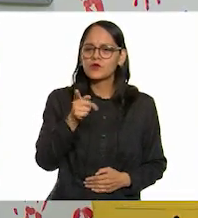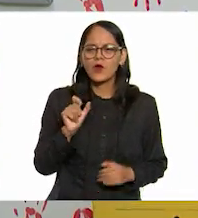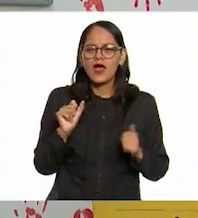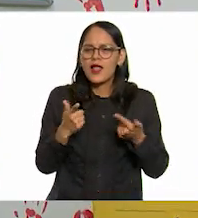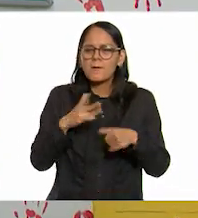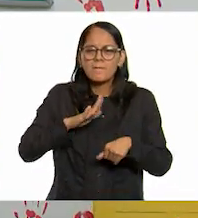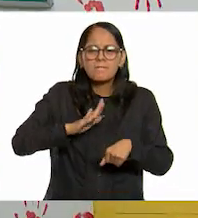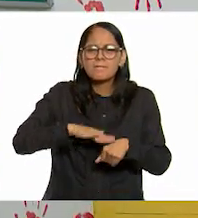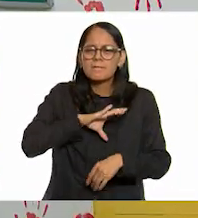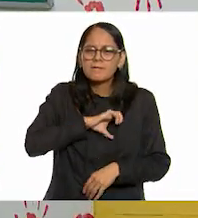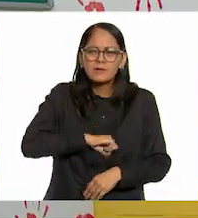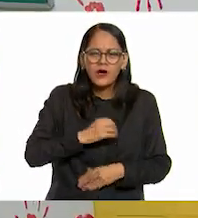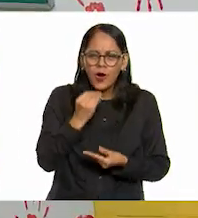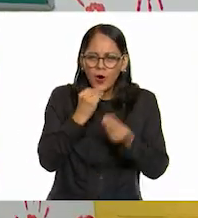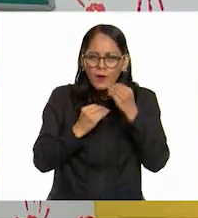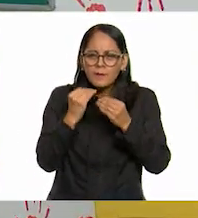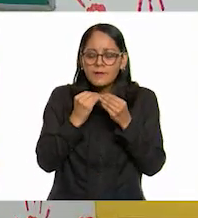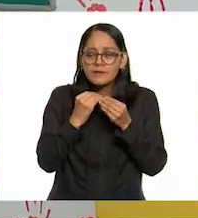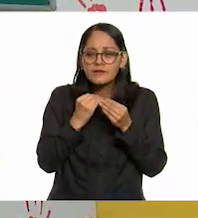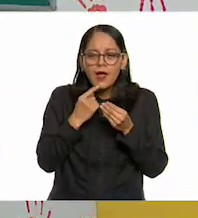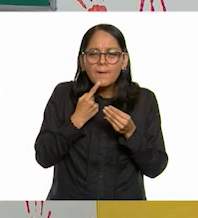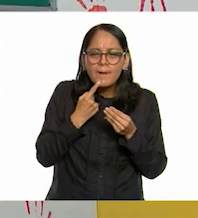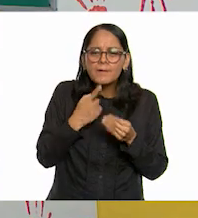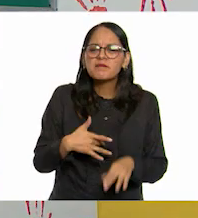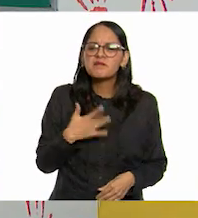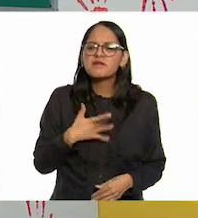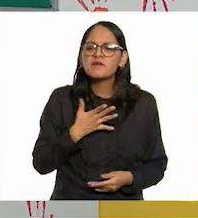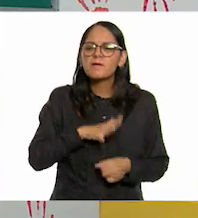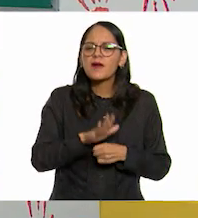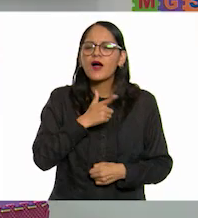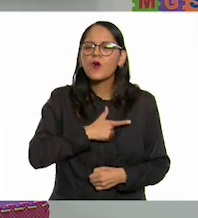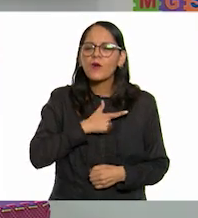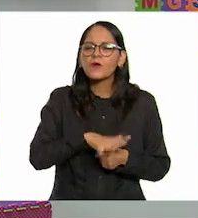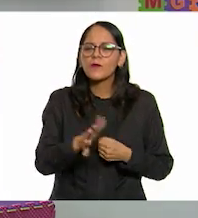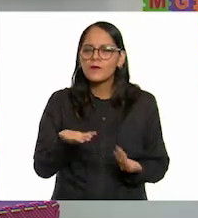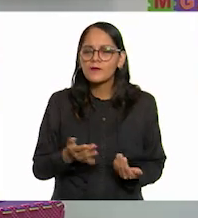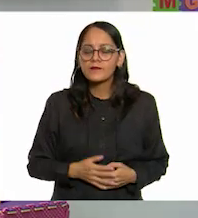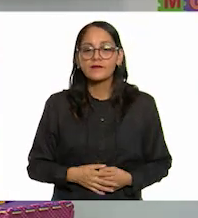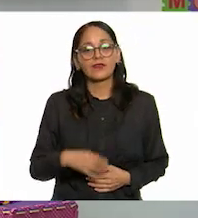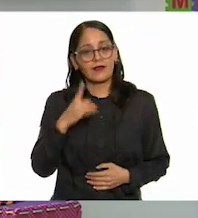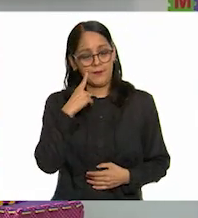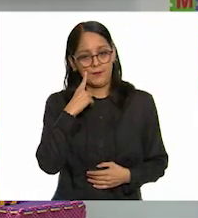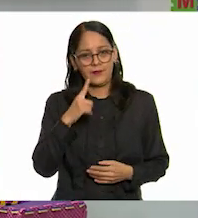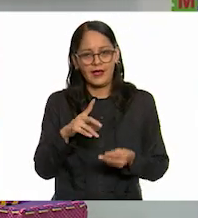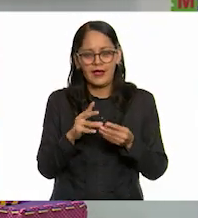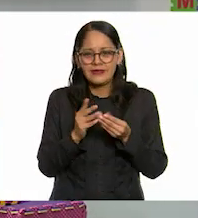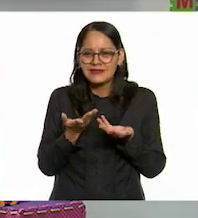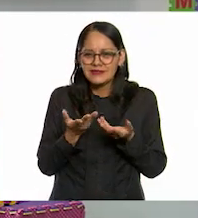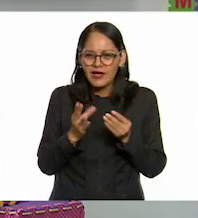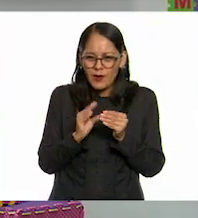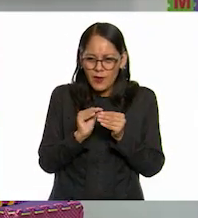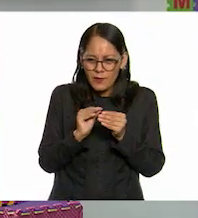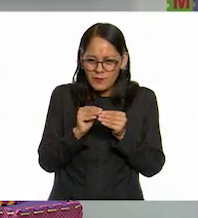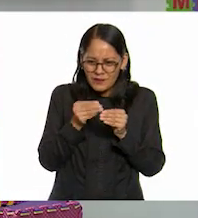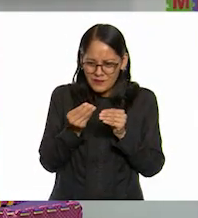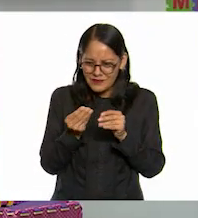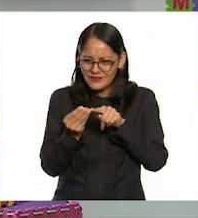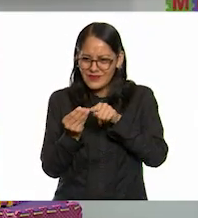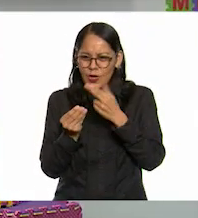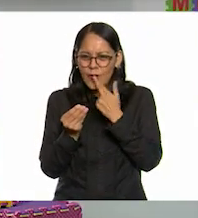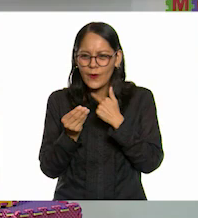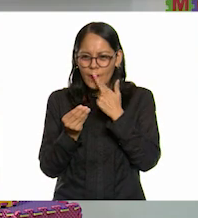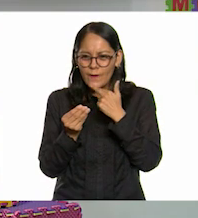gustó de eso que probaste de la ensalada? Sí, pues eran estos pedacitos rojos